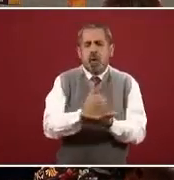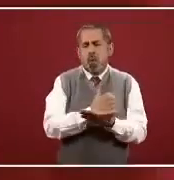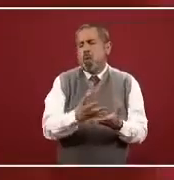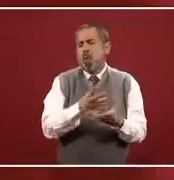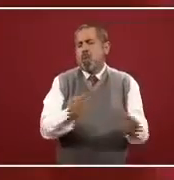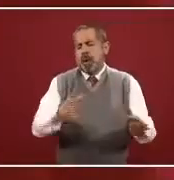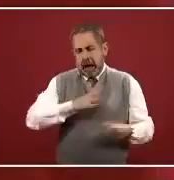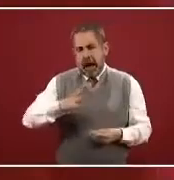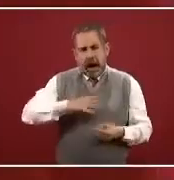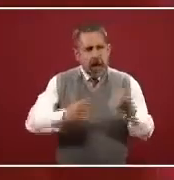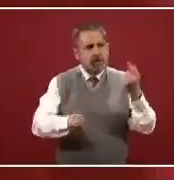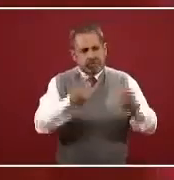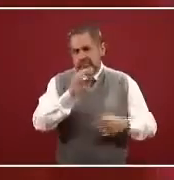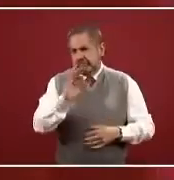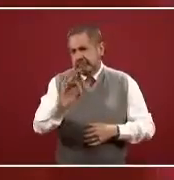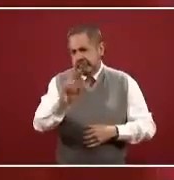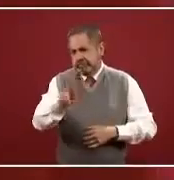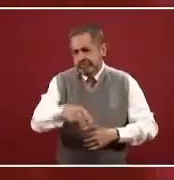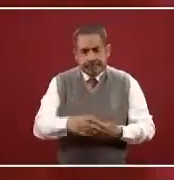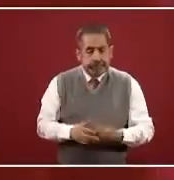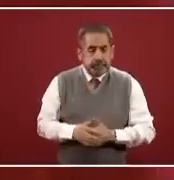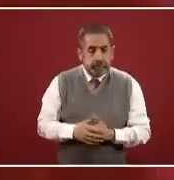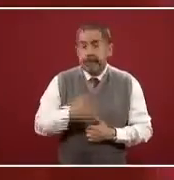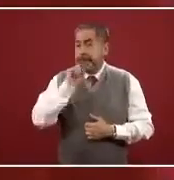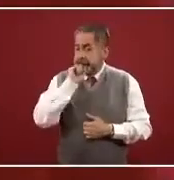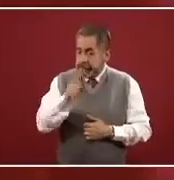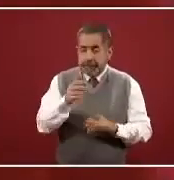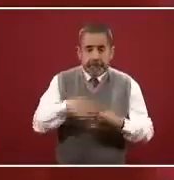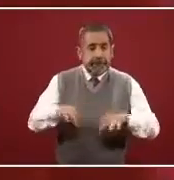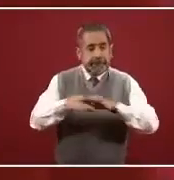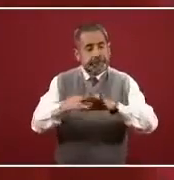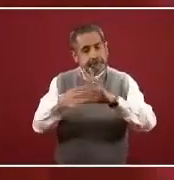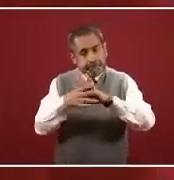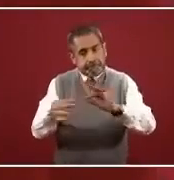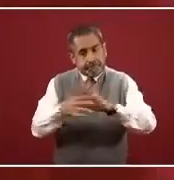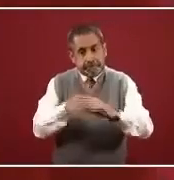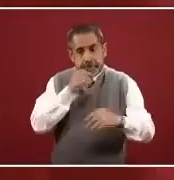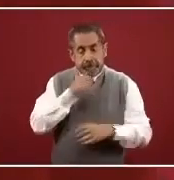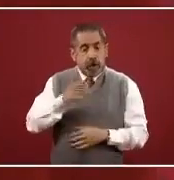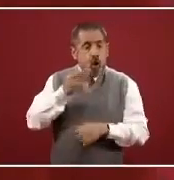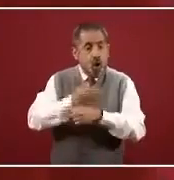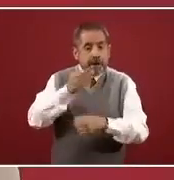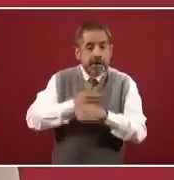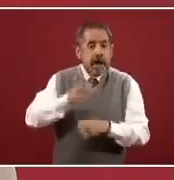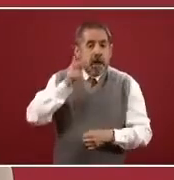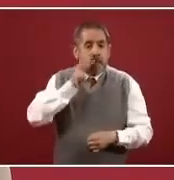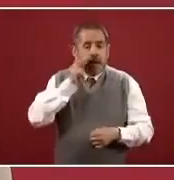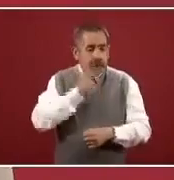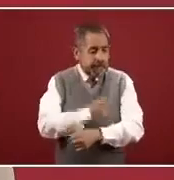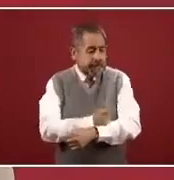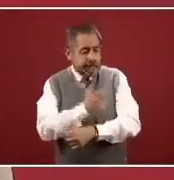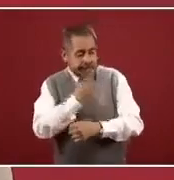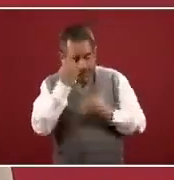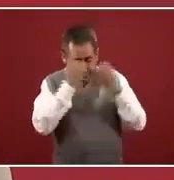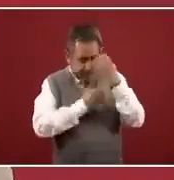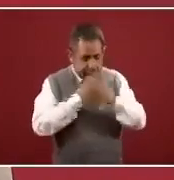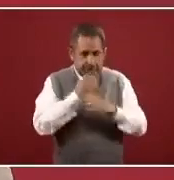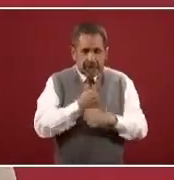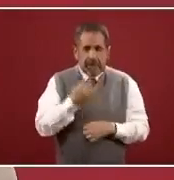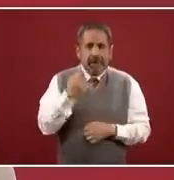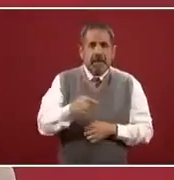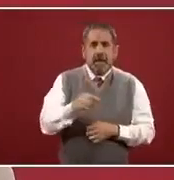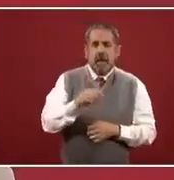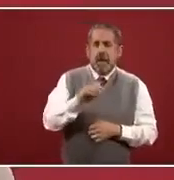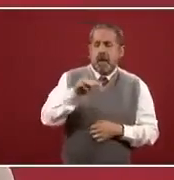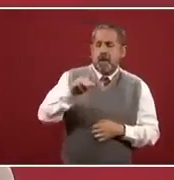sí mencionar, se ha dicho en ocasiones anteriores, la prueba que se está utilizando es una prueba de biología molecular